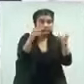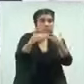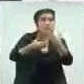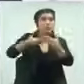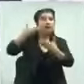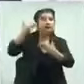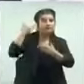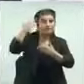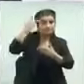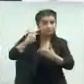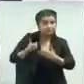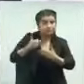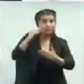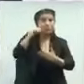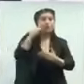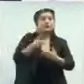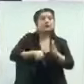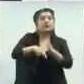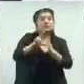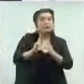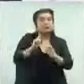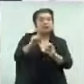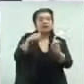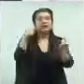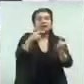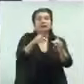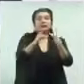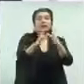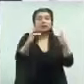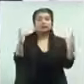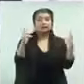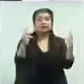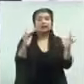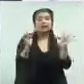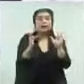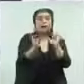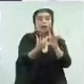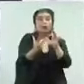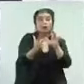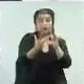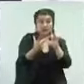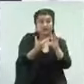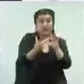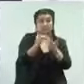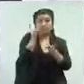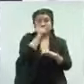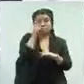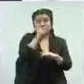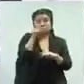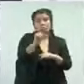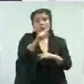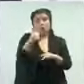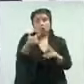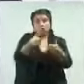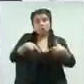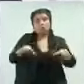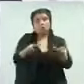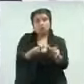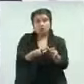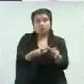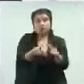anterioridad, porque vuelvo a lo mismo, ese es el único puente que conecta, no hay otra vía alterna así